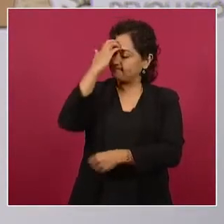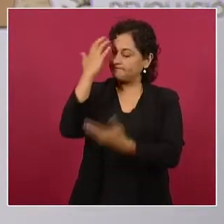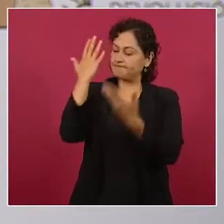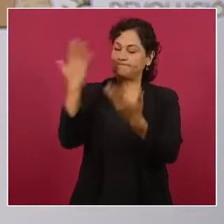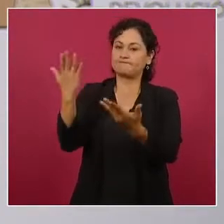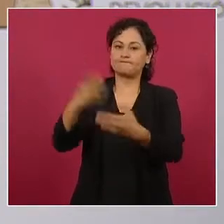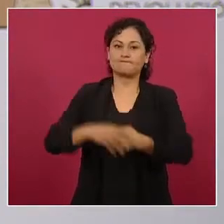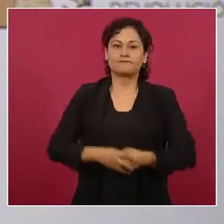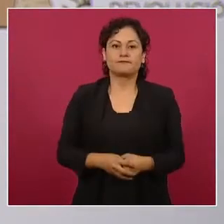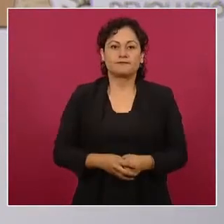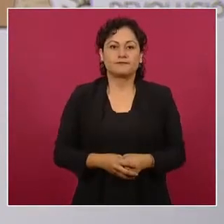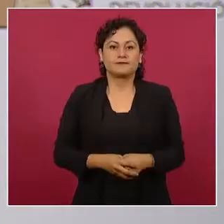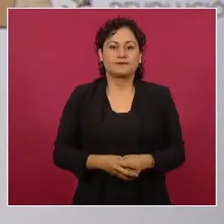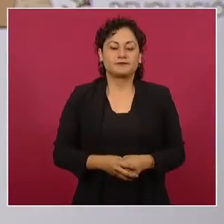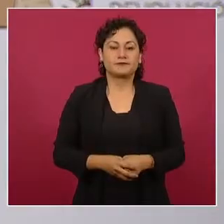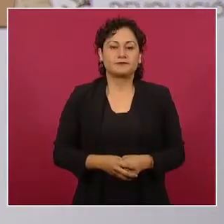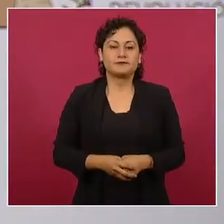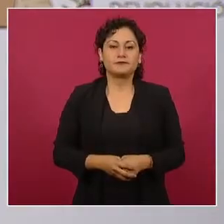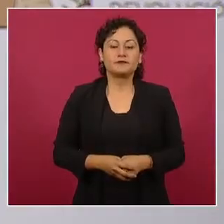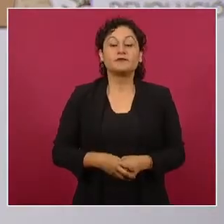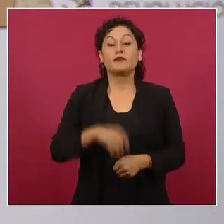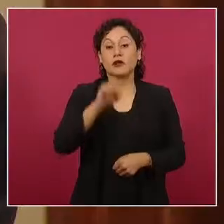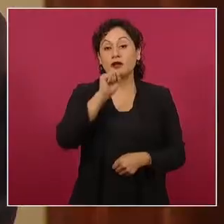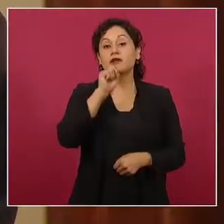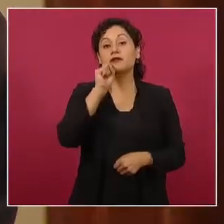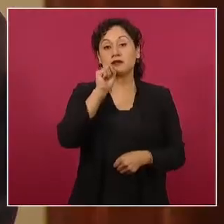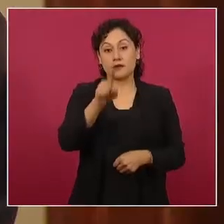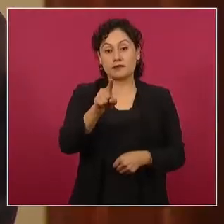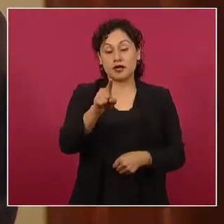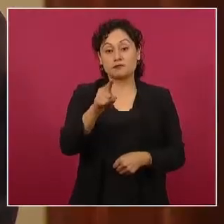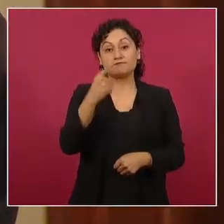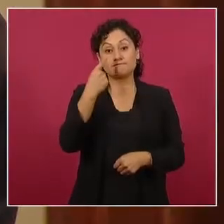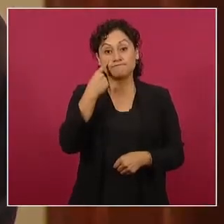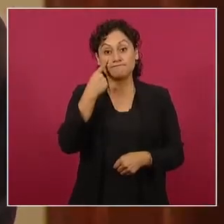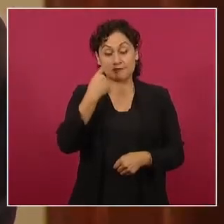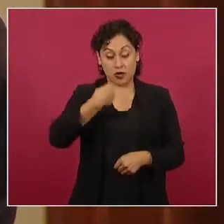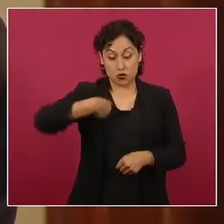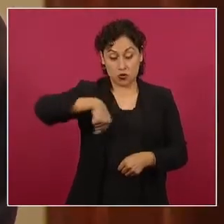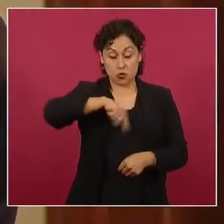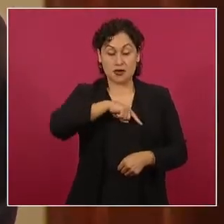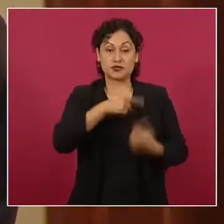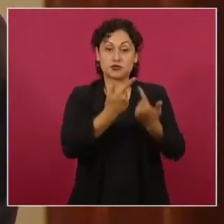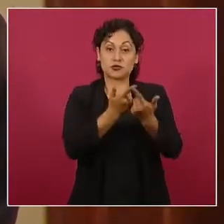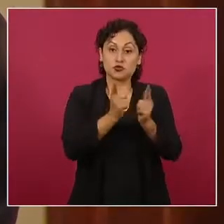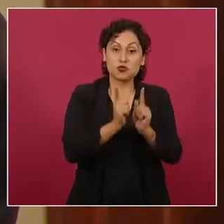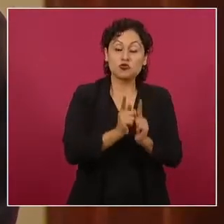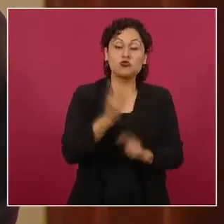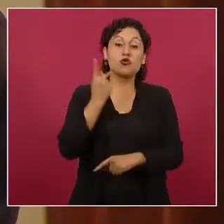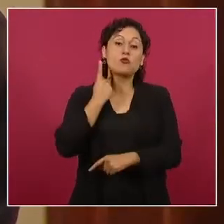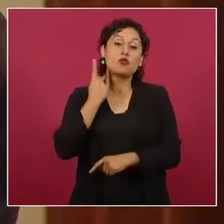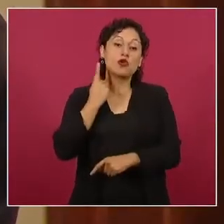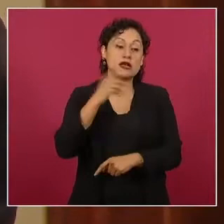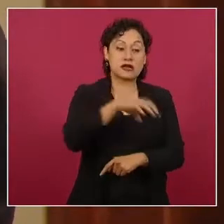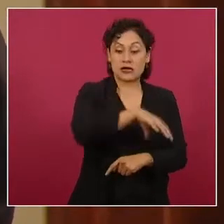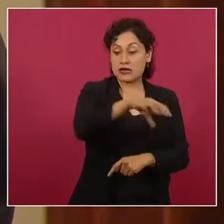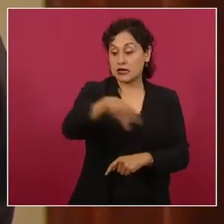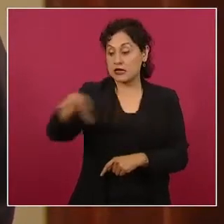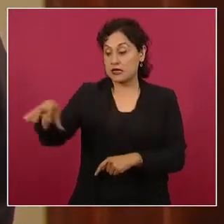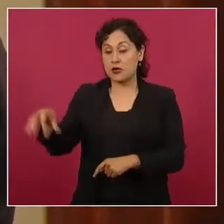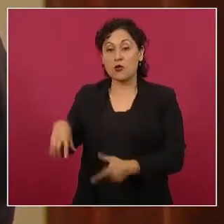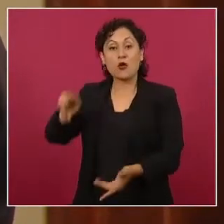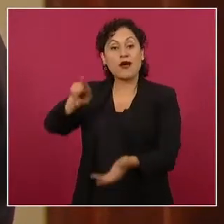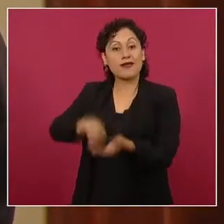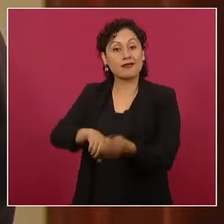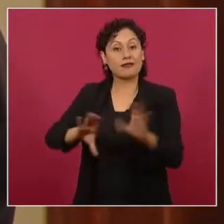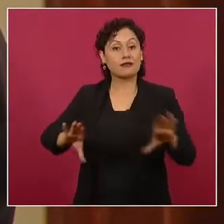Decirles también que nuestras bancadas han demostrado en la Cámara de